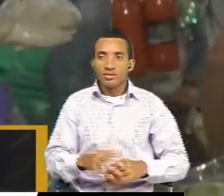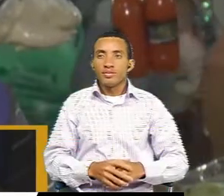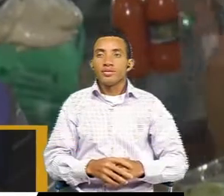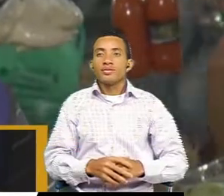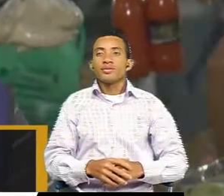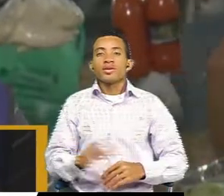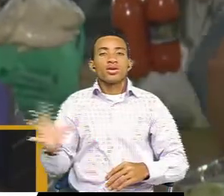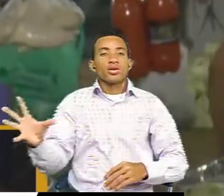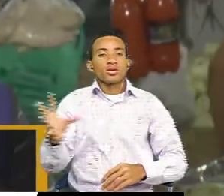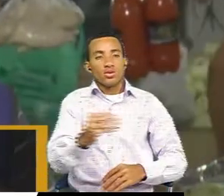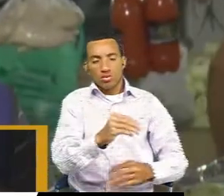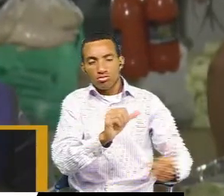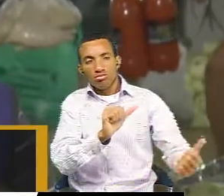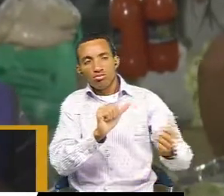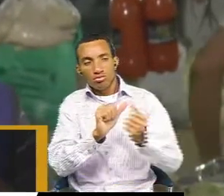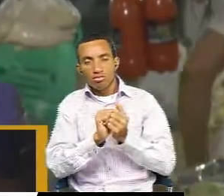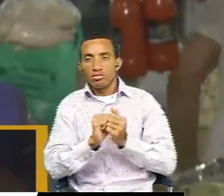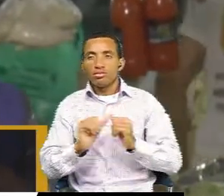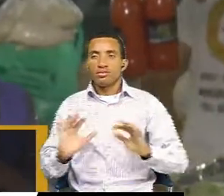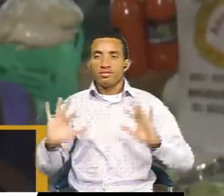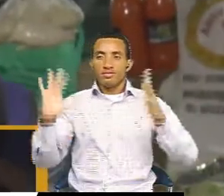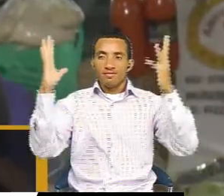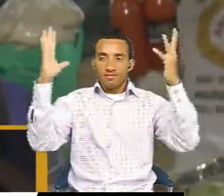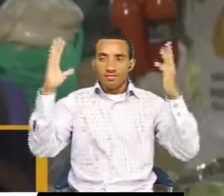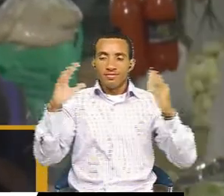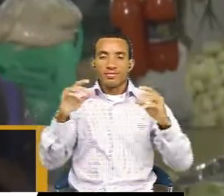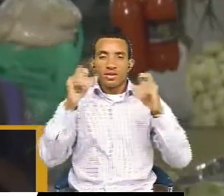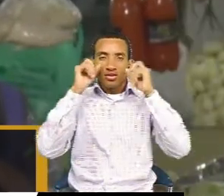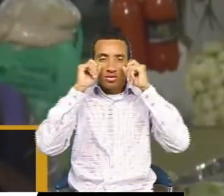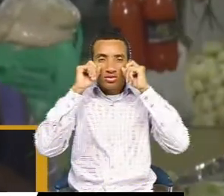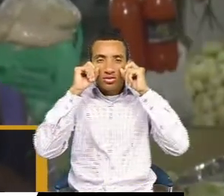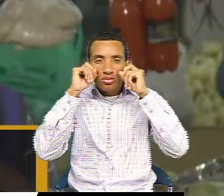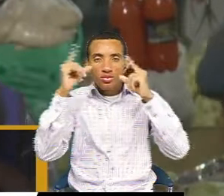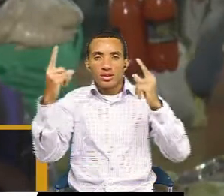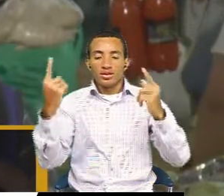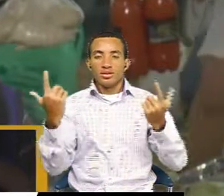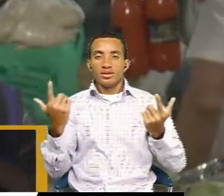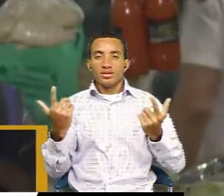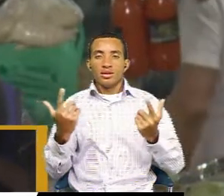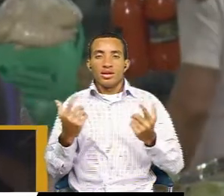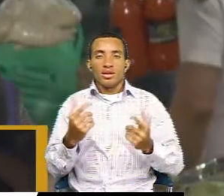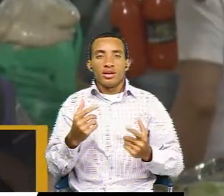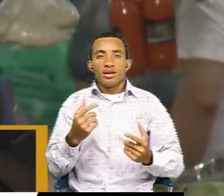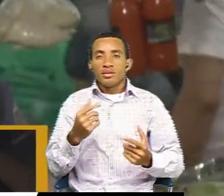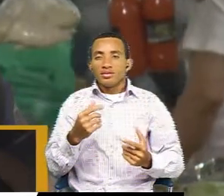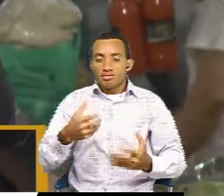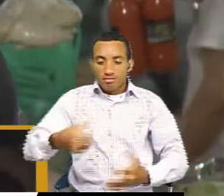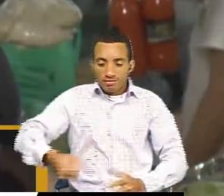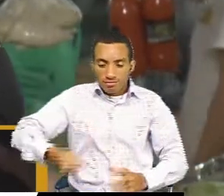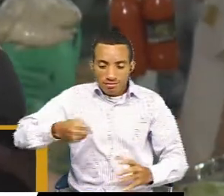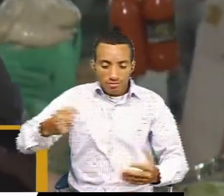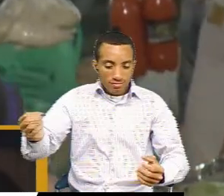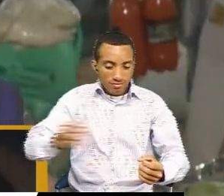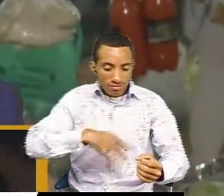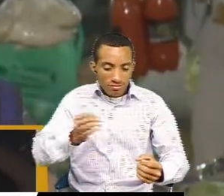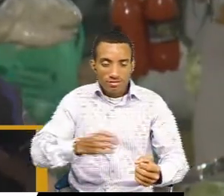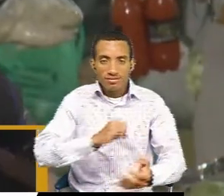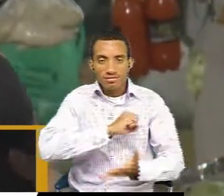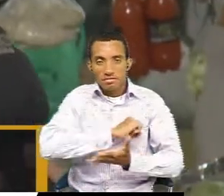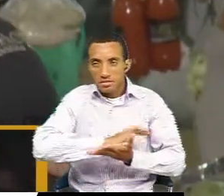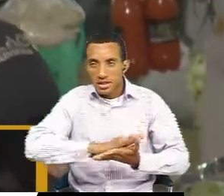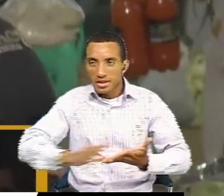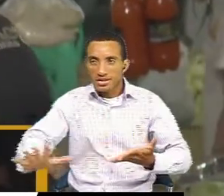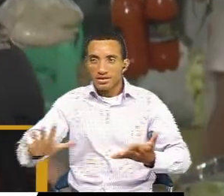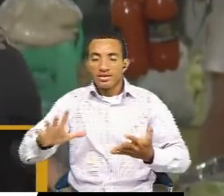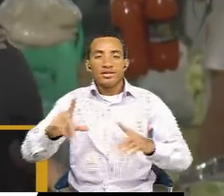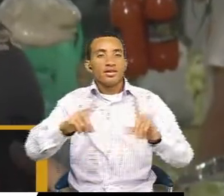gran celebración, donde les vamos a tener muchos, muchos premios sorpresa, mercados completamente gratis, muchas cosas buenas